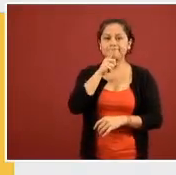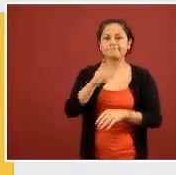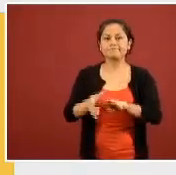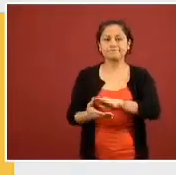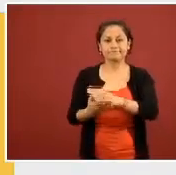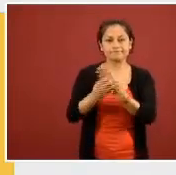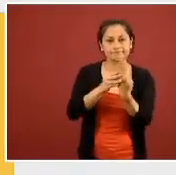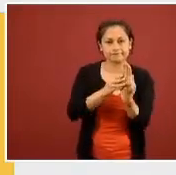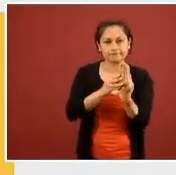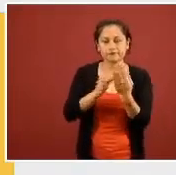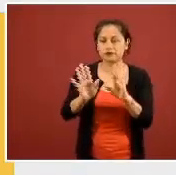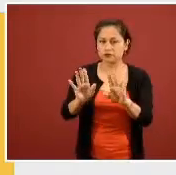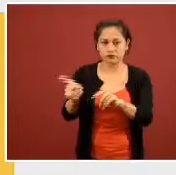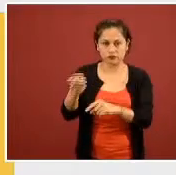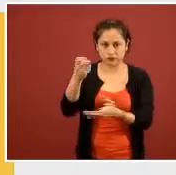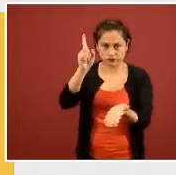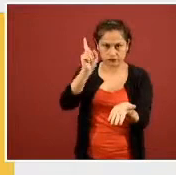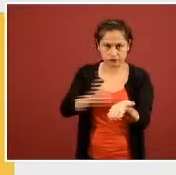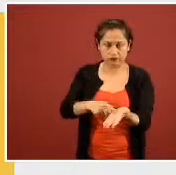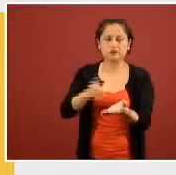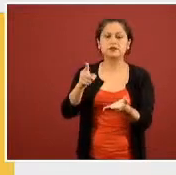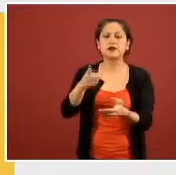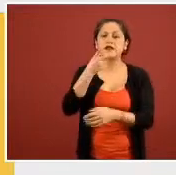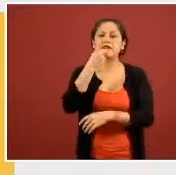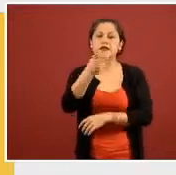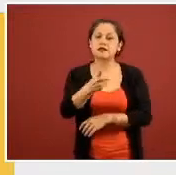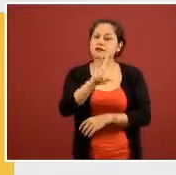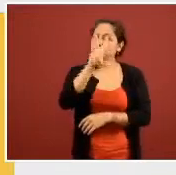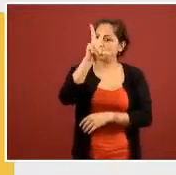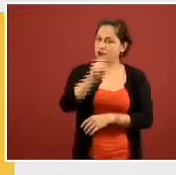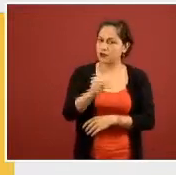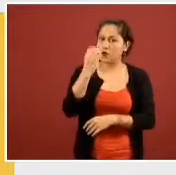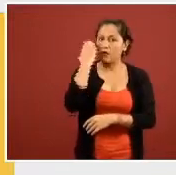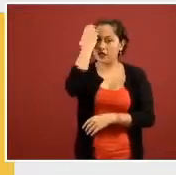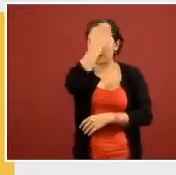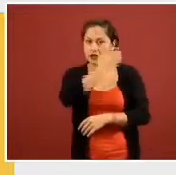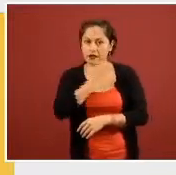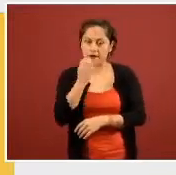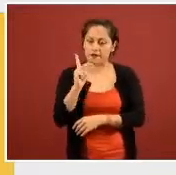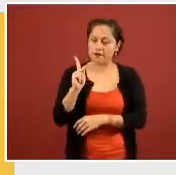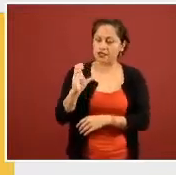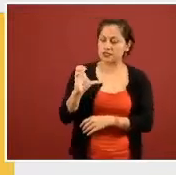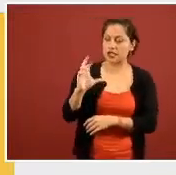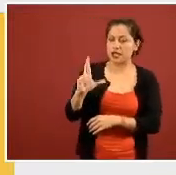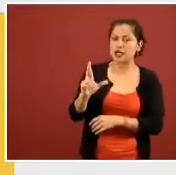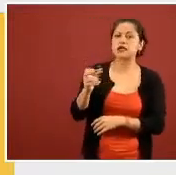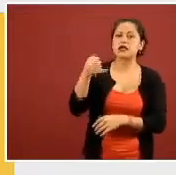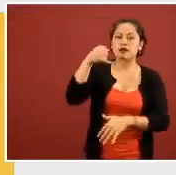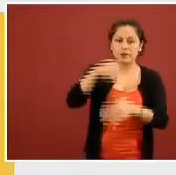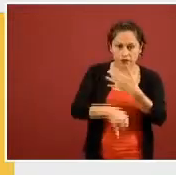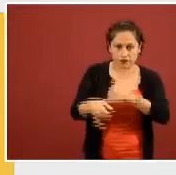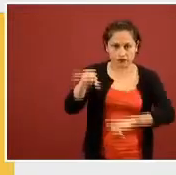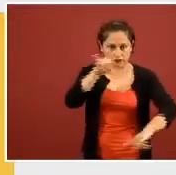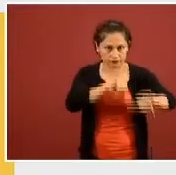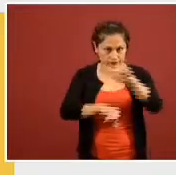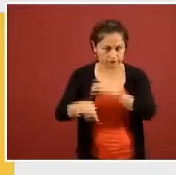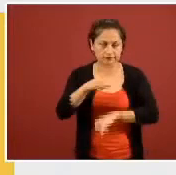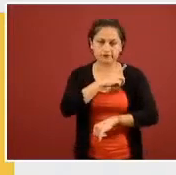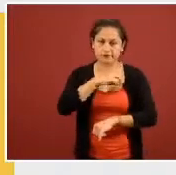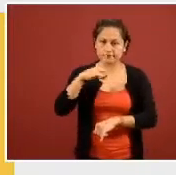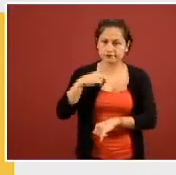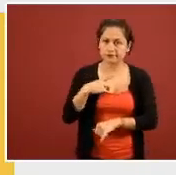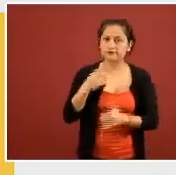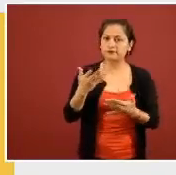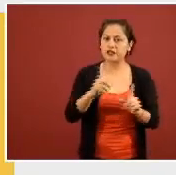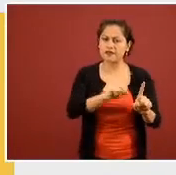otro, no, el nuevo coronavirus únicamente se confirma a través de una prueba de laboratorio llamada PCR. Y así tenemos muchos mitos y realidades que también